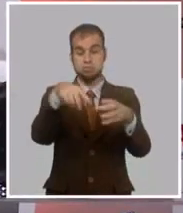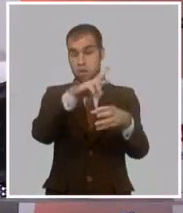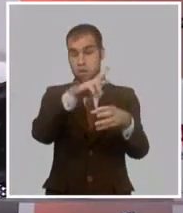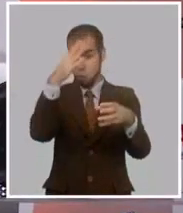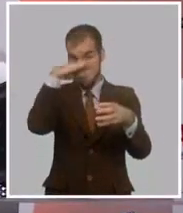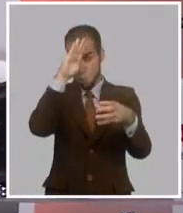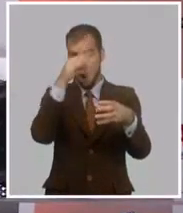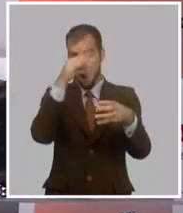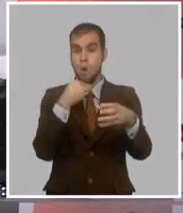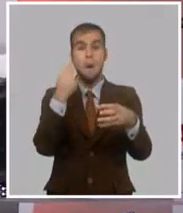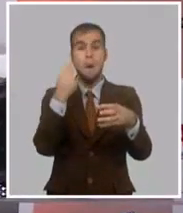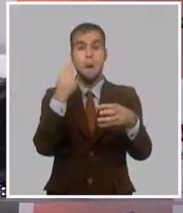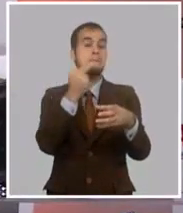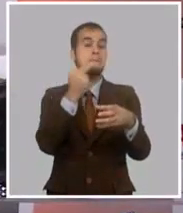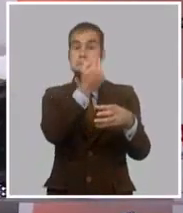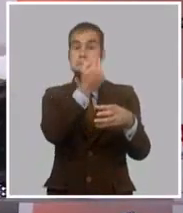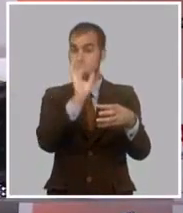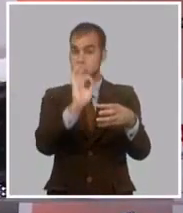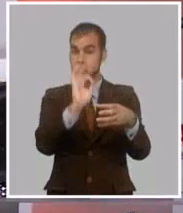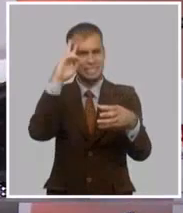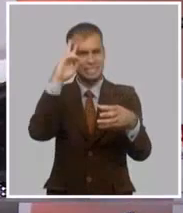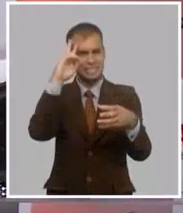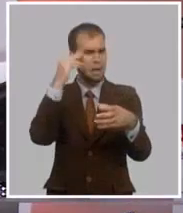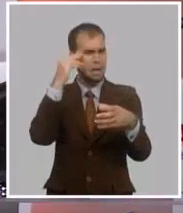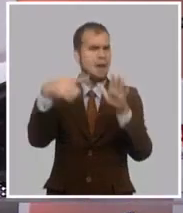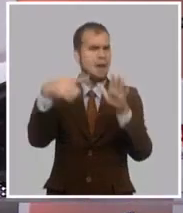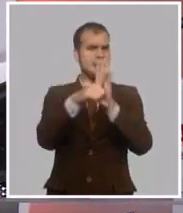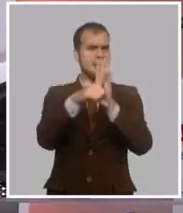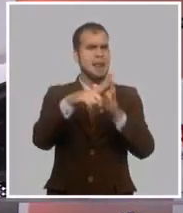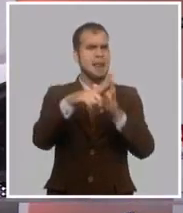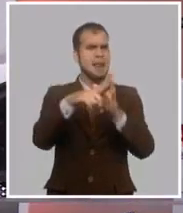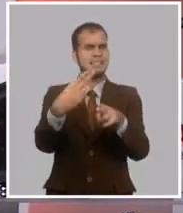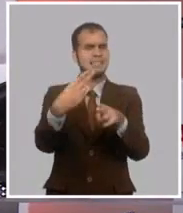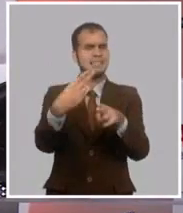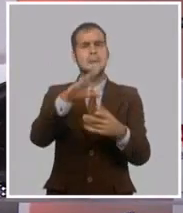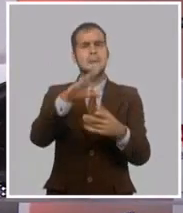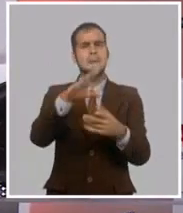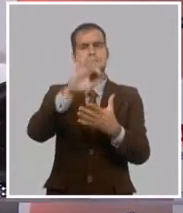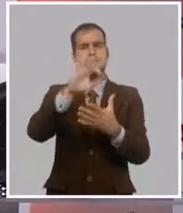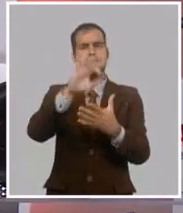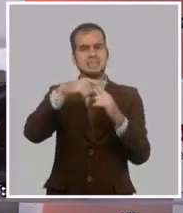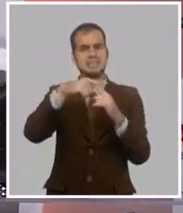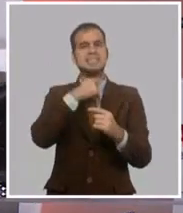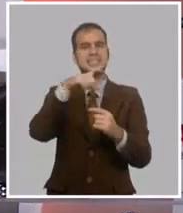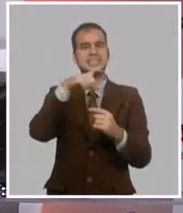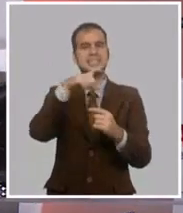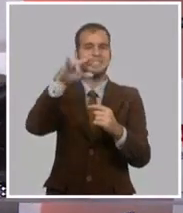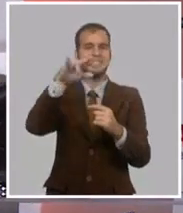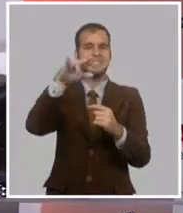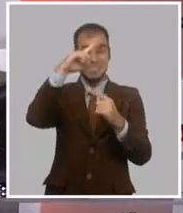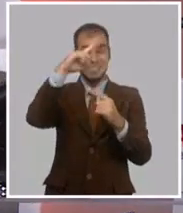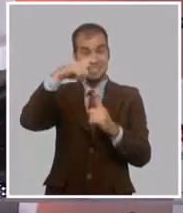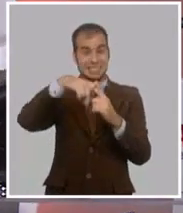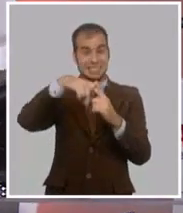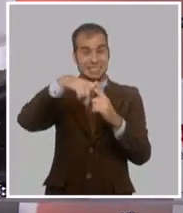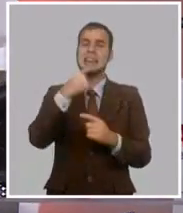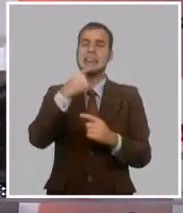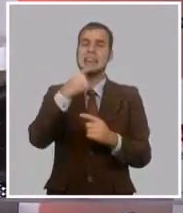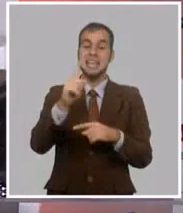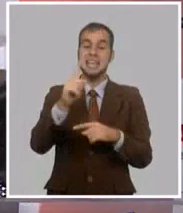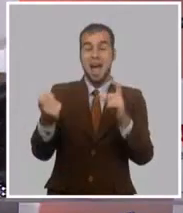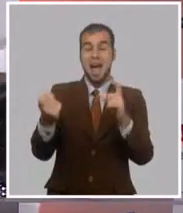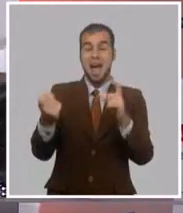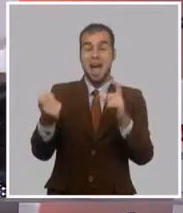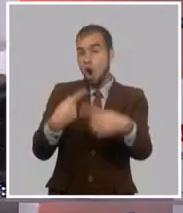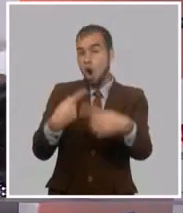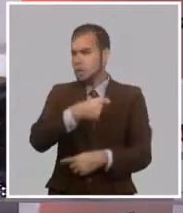Martí. Pensemos en el manifiesto de Montecristi. La guerra no es contra el español. Y por eso, bueno, algunos amigos historiadores que